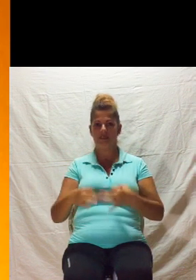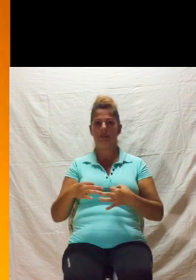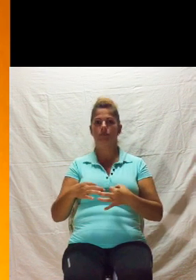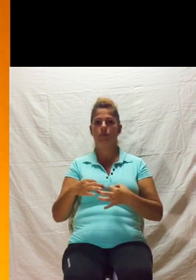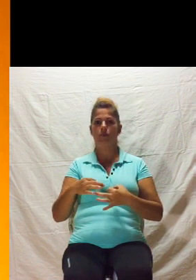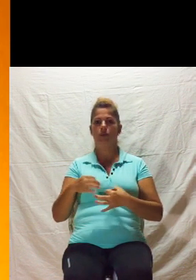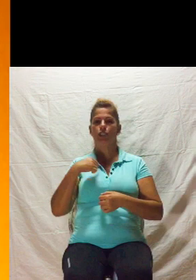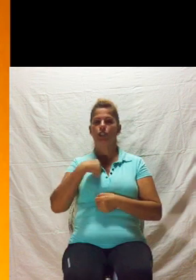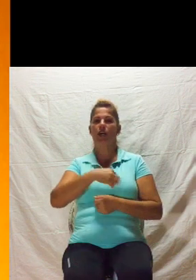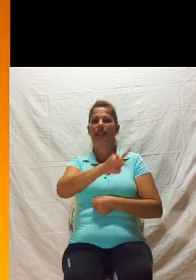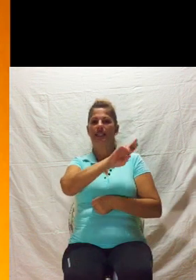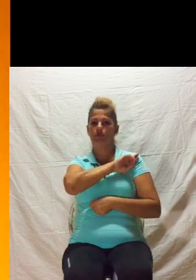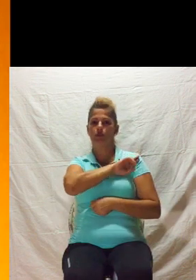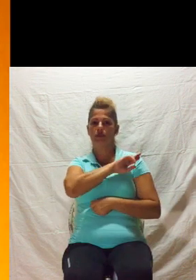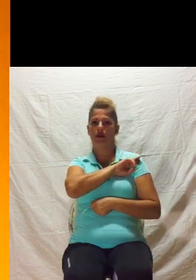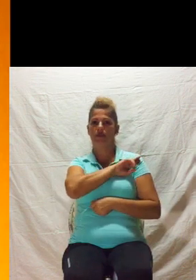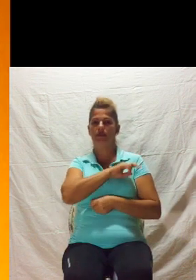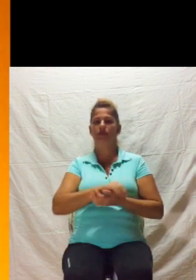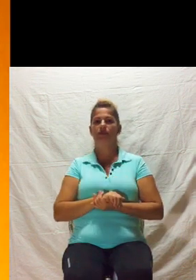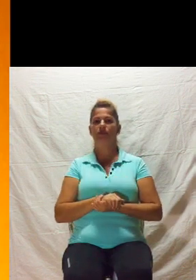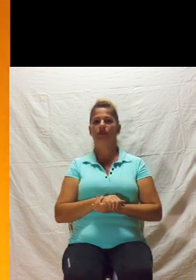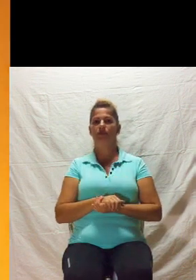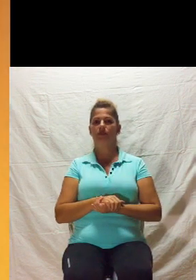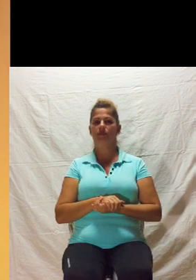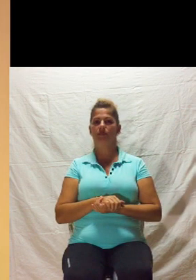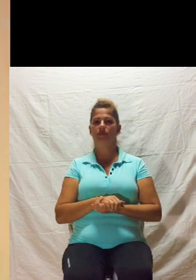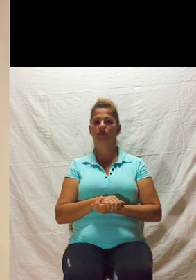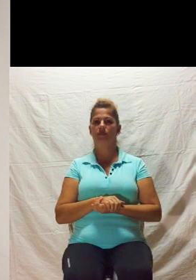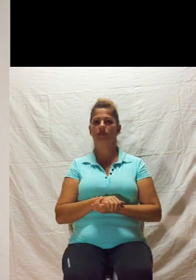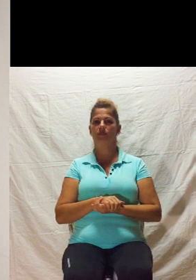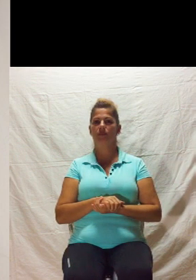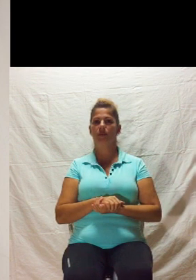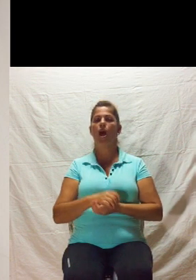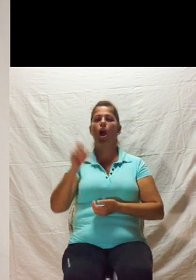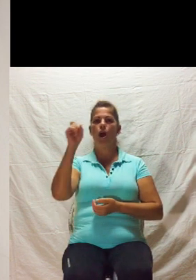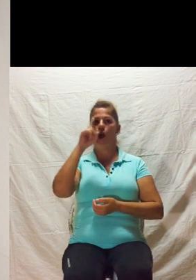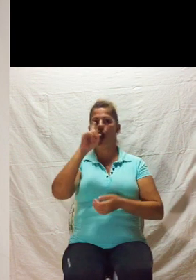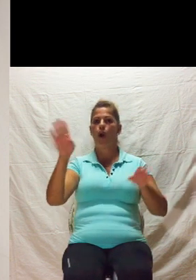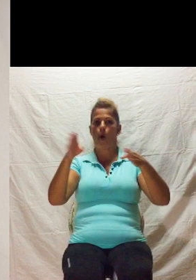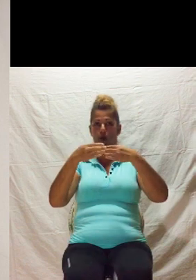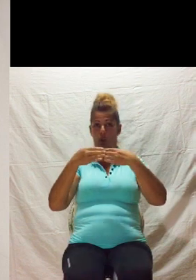Es mi autorresponsabilidad estar presente.